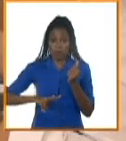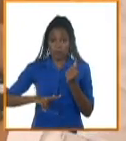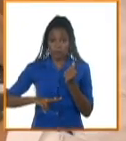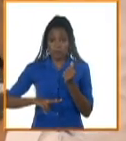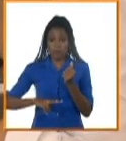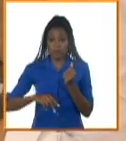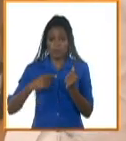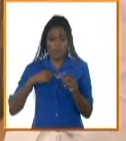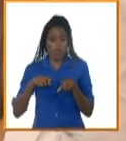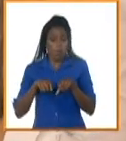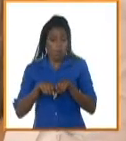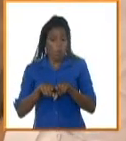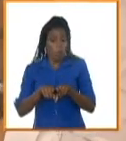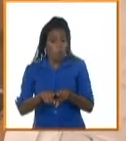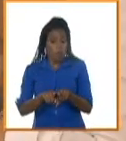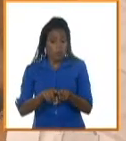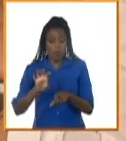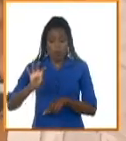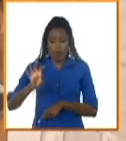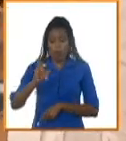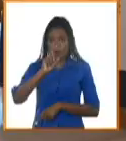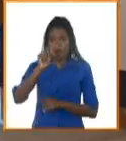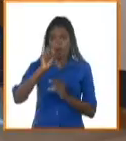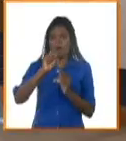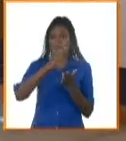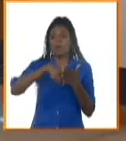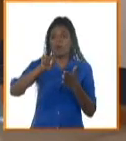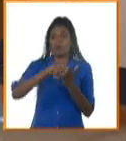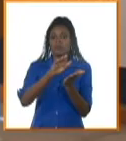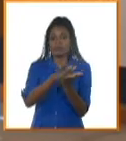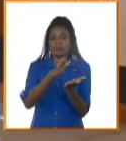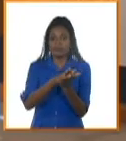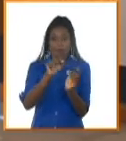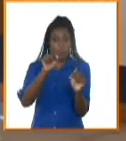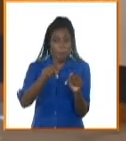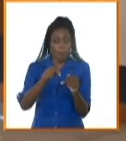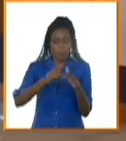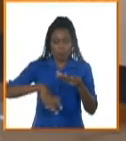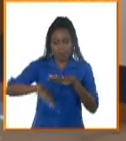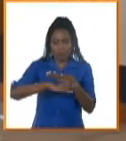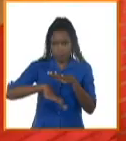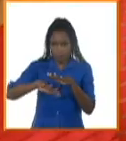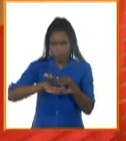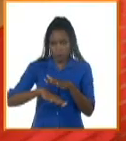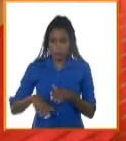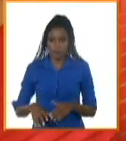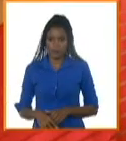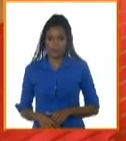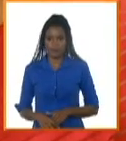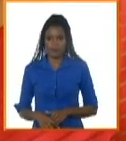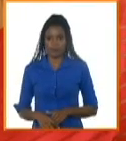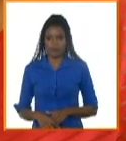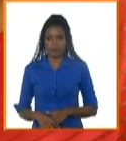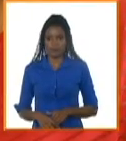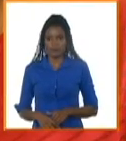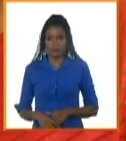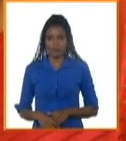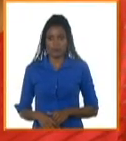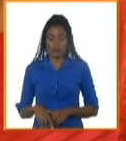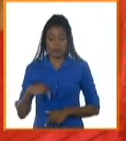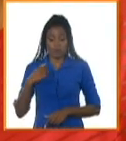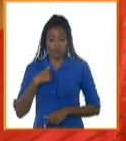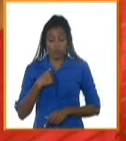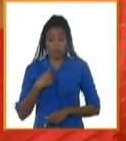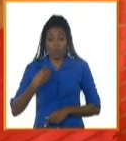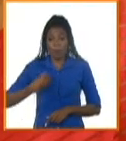con el acompañamiento del Banco Popular de ahorro en este territorio Oriental las ventajas que tenemos con la